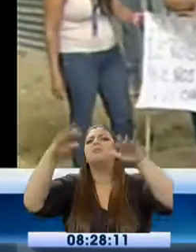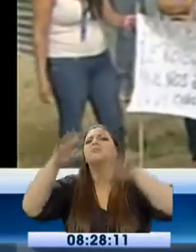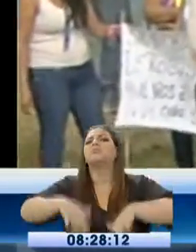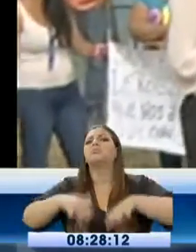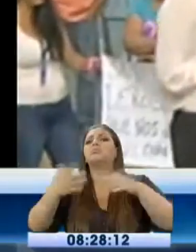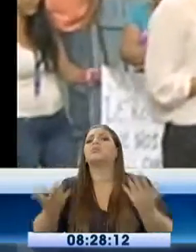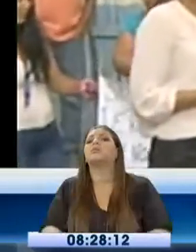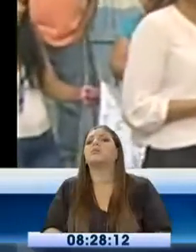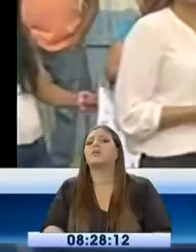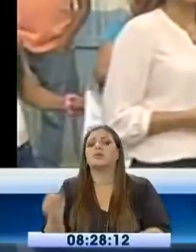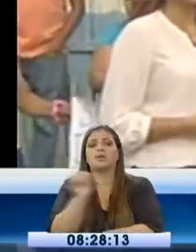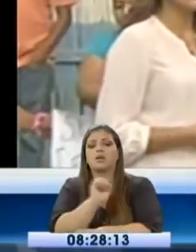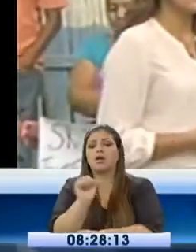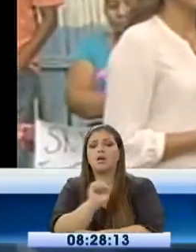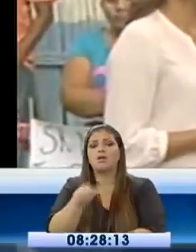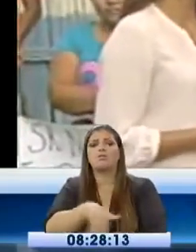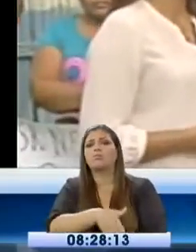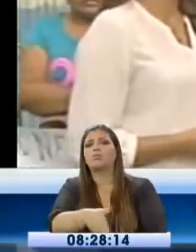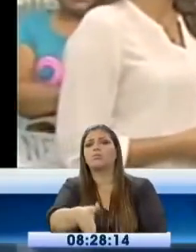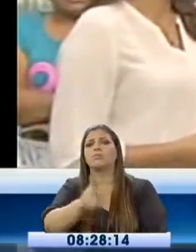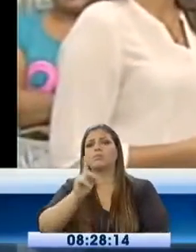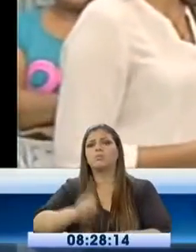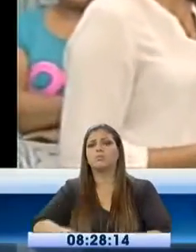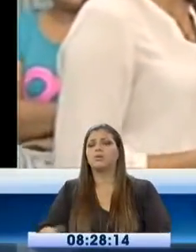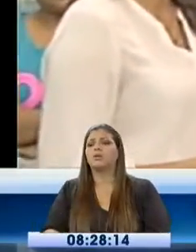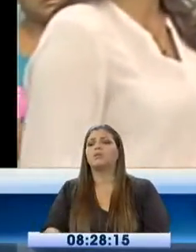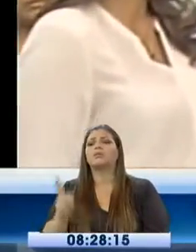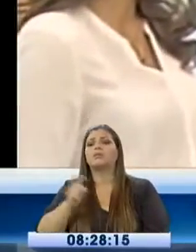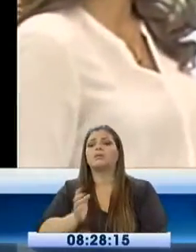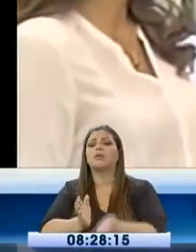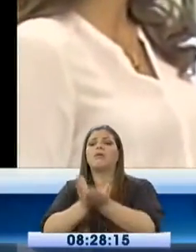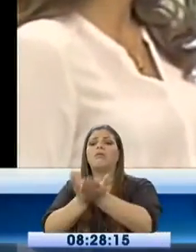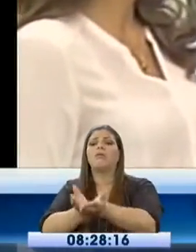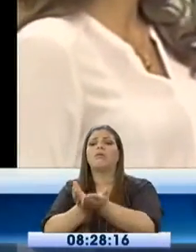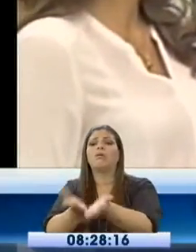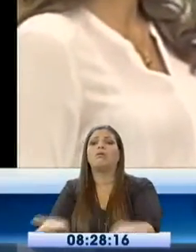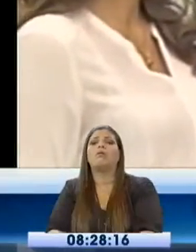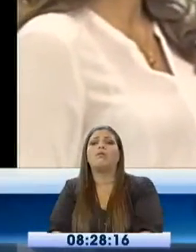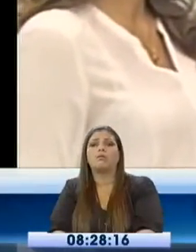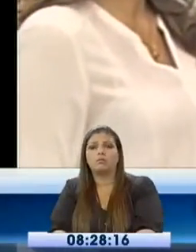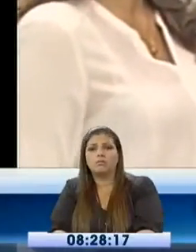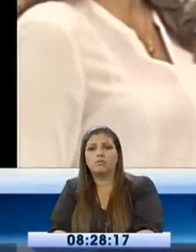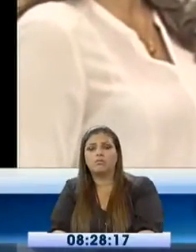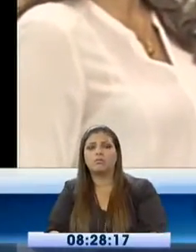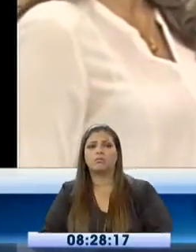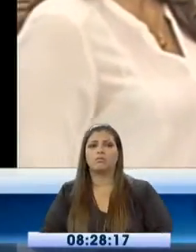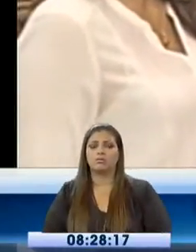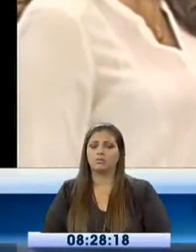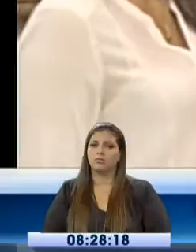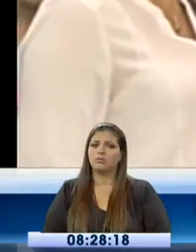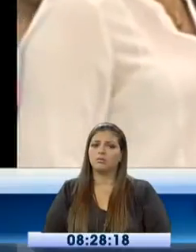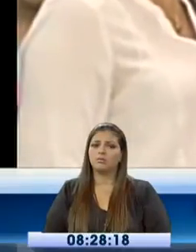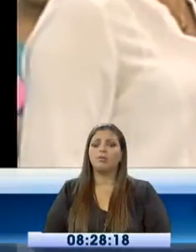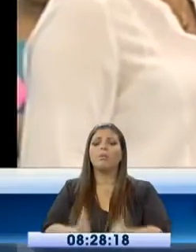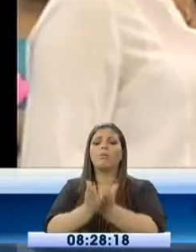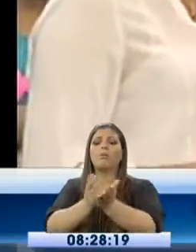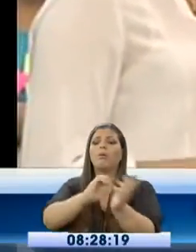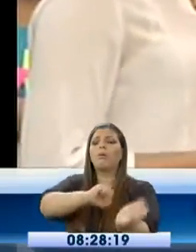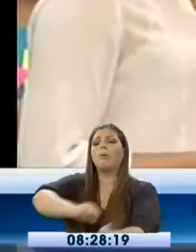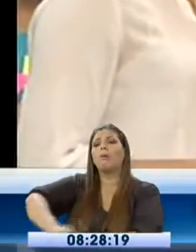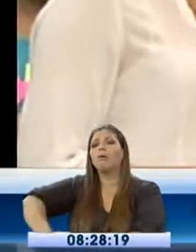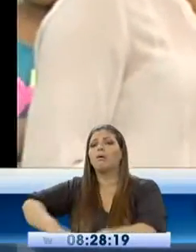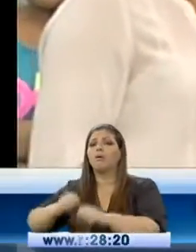Sin embargo, como aquí tengo algo que estamos pagando, previos urbanos, estamos pagando totalmente para que el municipio nos rellene, nos